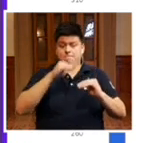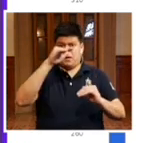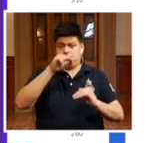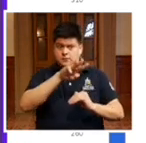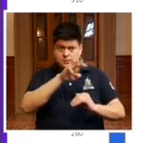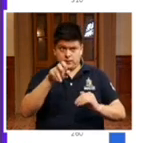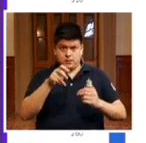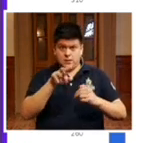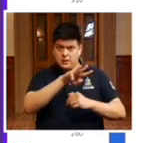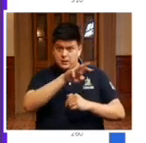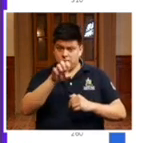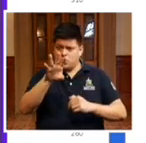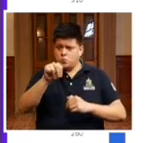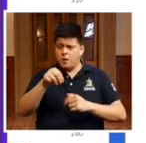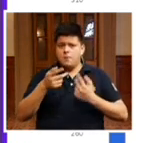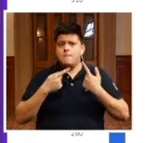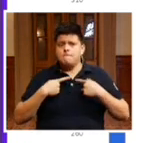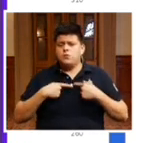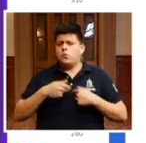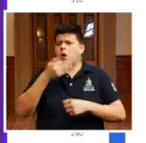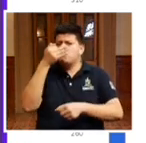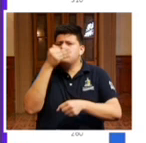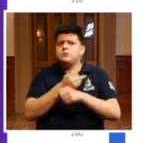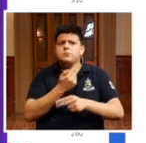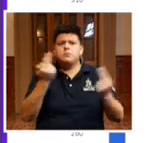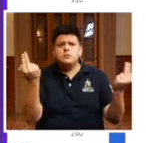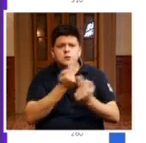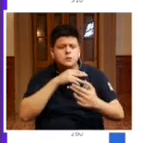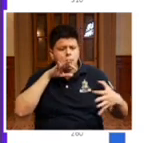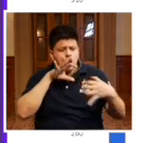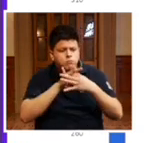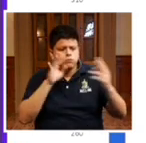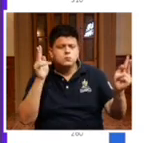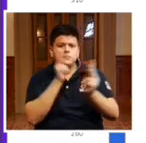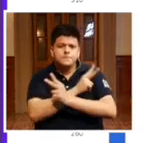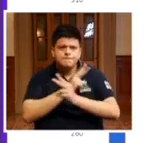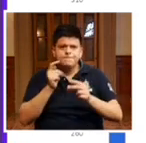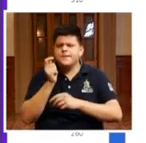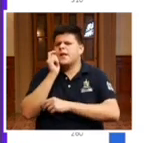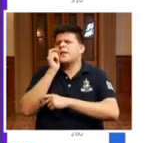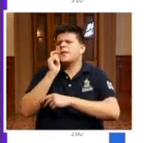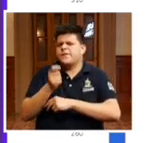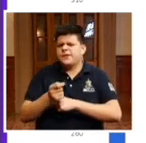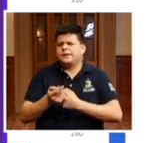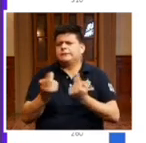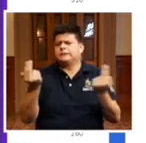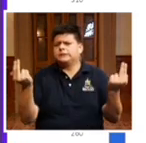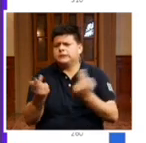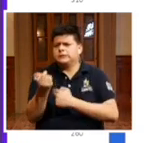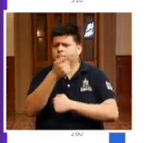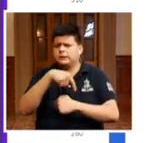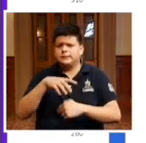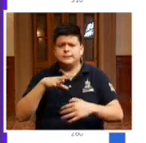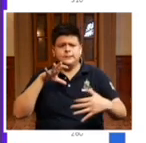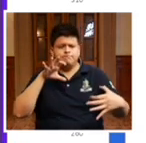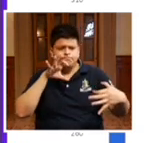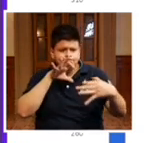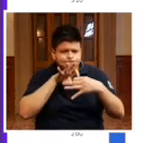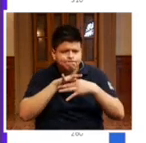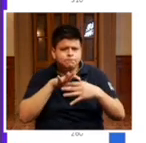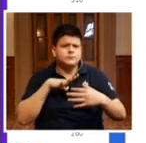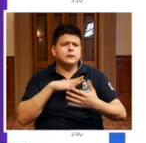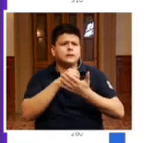309 pacientes ventilados mecánicamente, esto es, conectados a un respirador artificial.